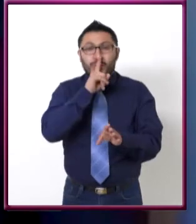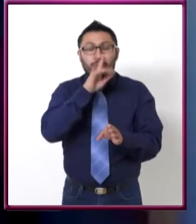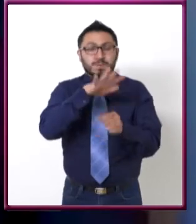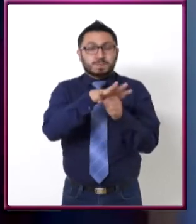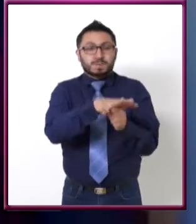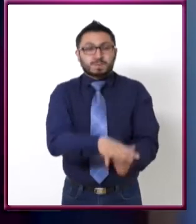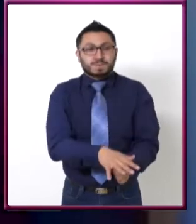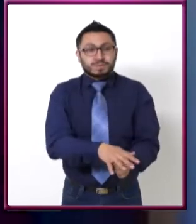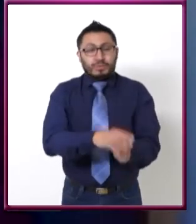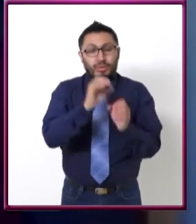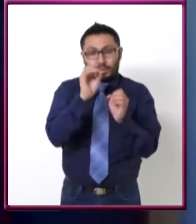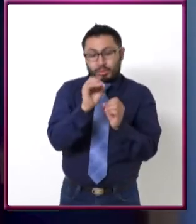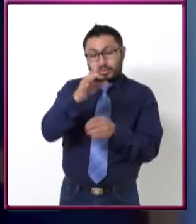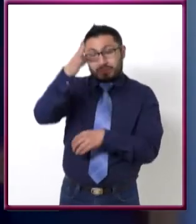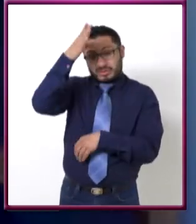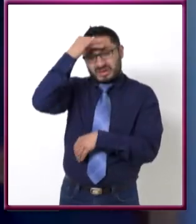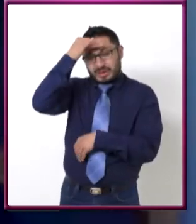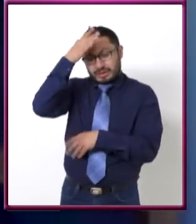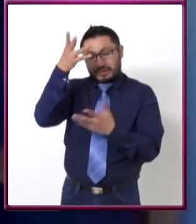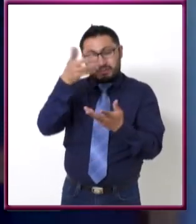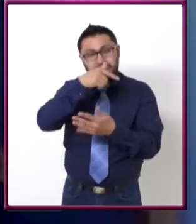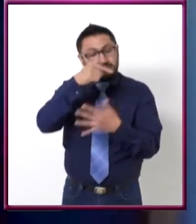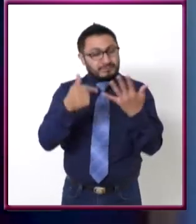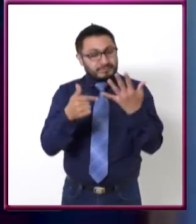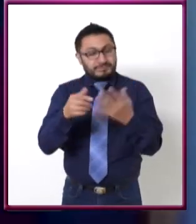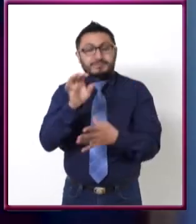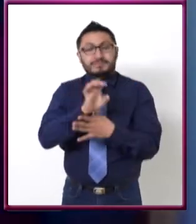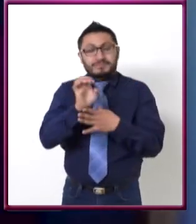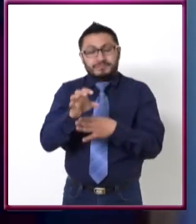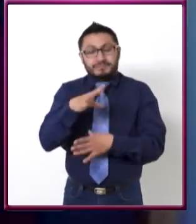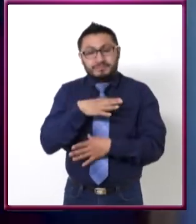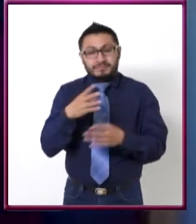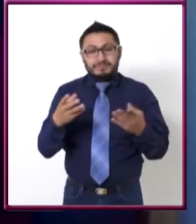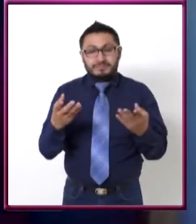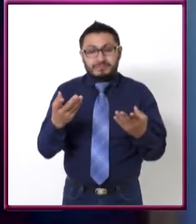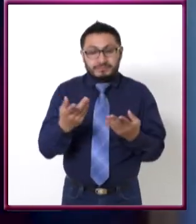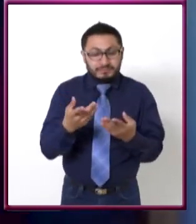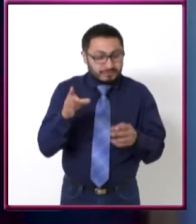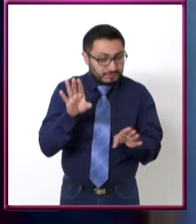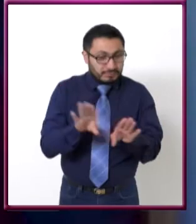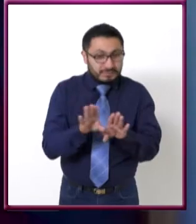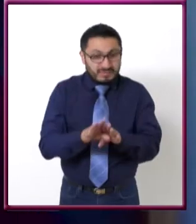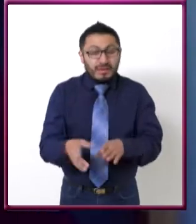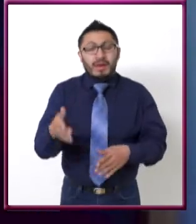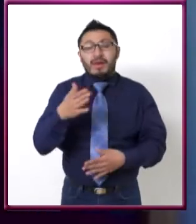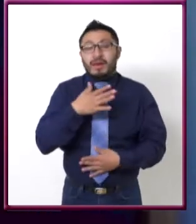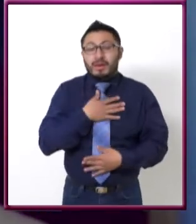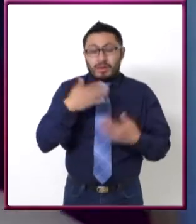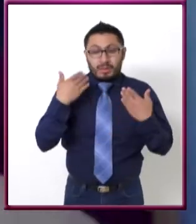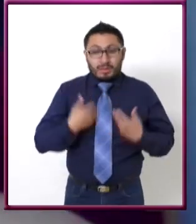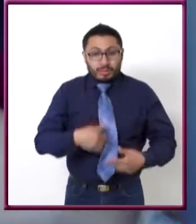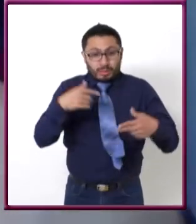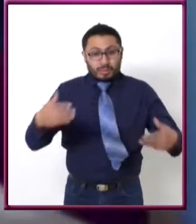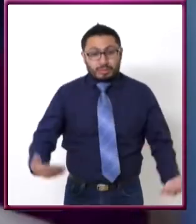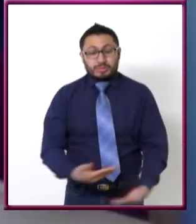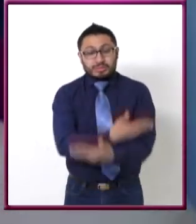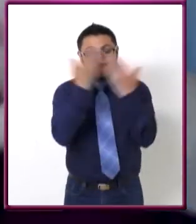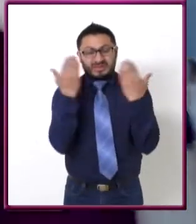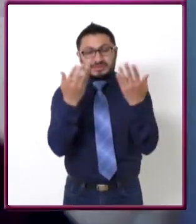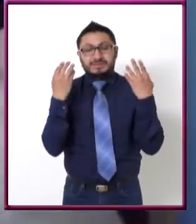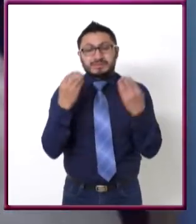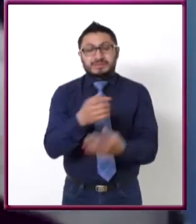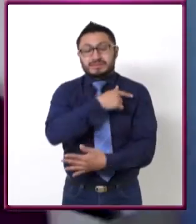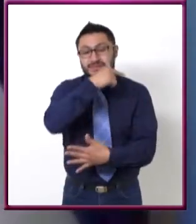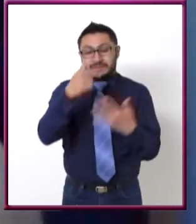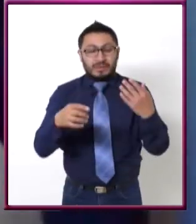a reprimirlas, o podemos aprender. Entonces, hay una cuestión que tiene que ver con, yo voy a nacer con